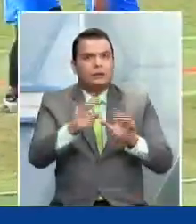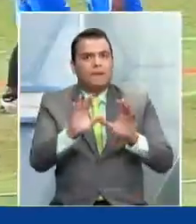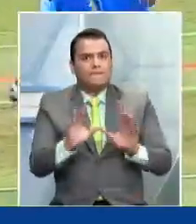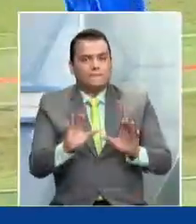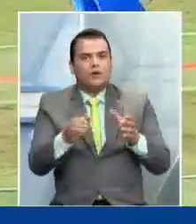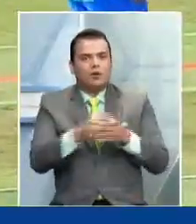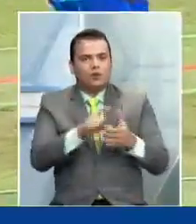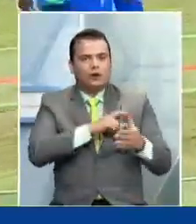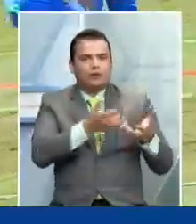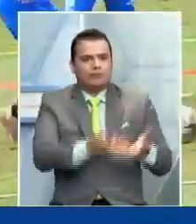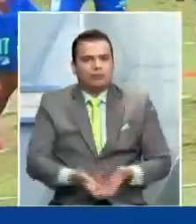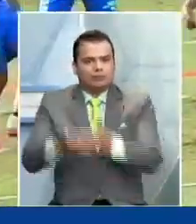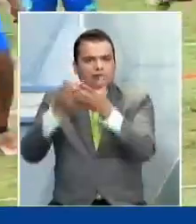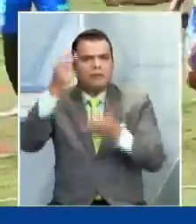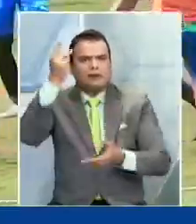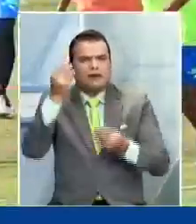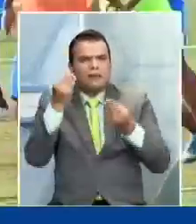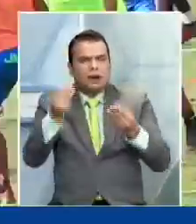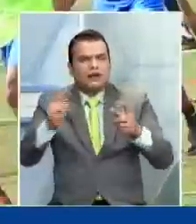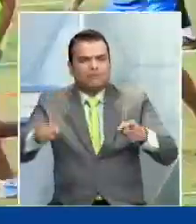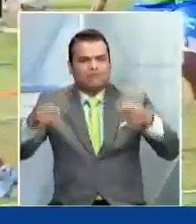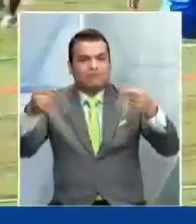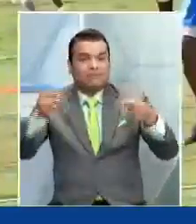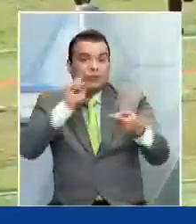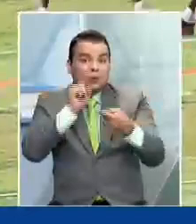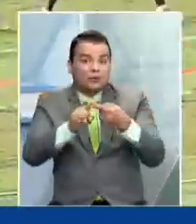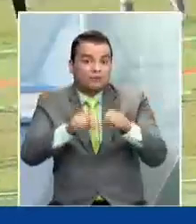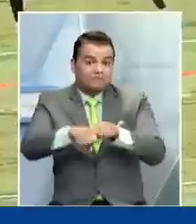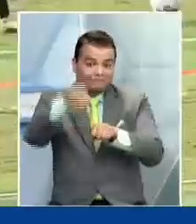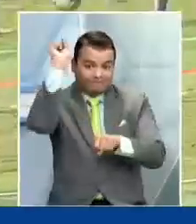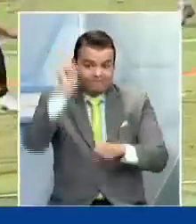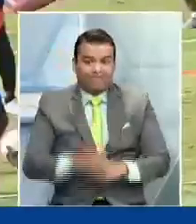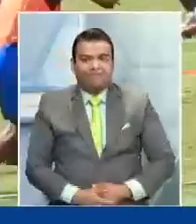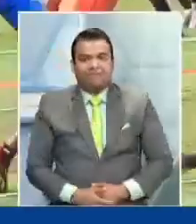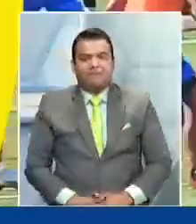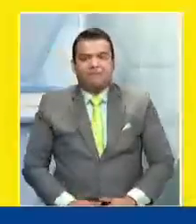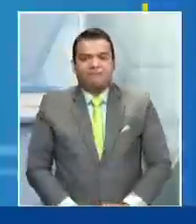a Pereira en busca de 3 nuevos puntos.